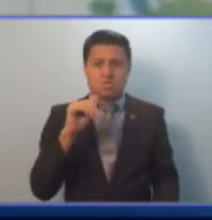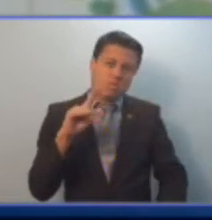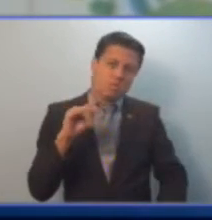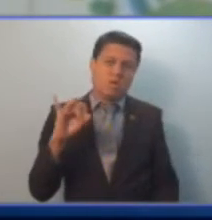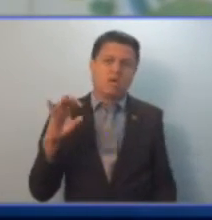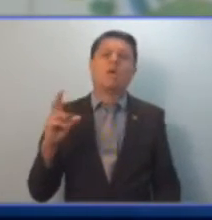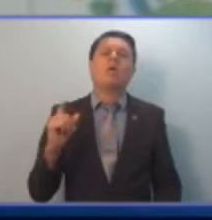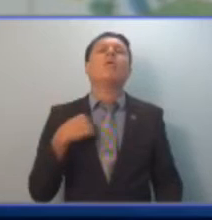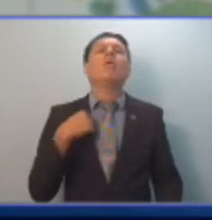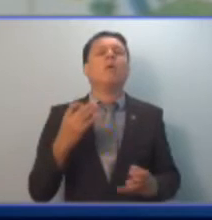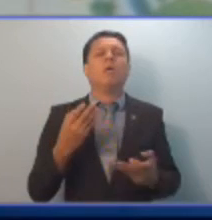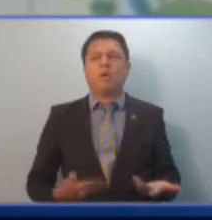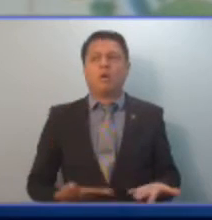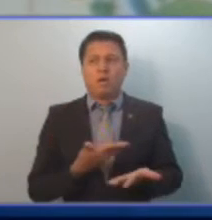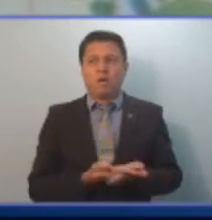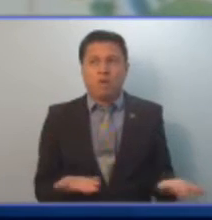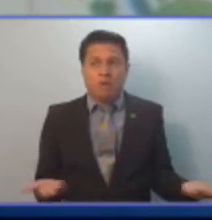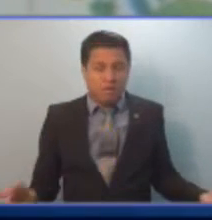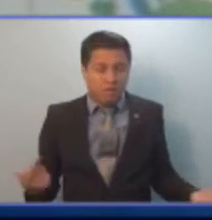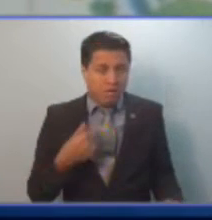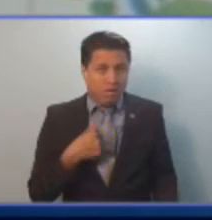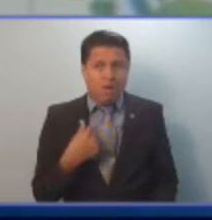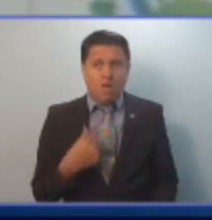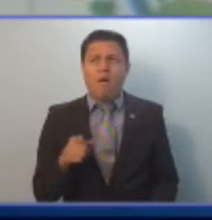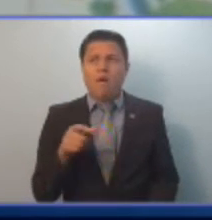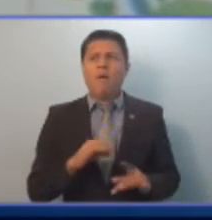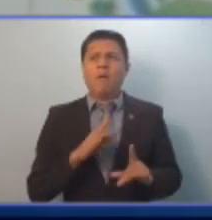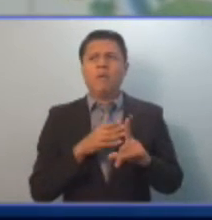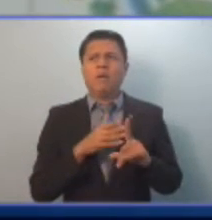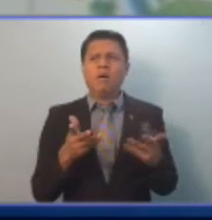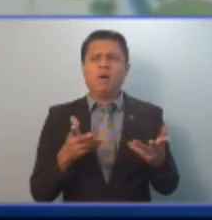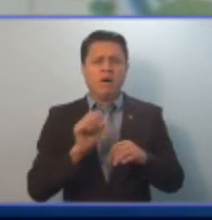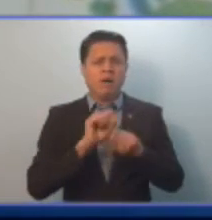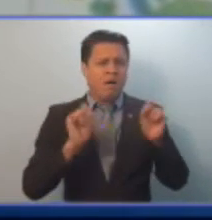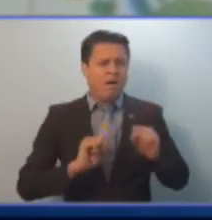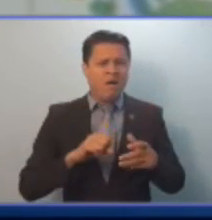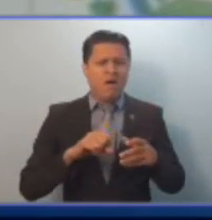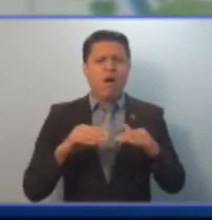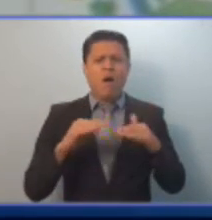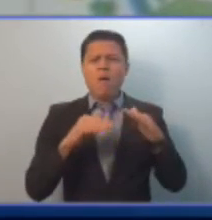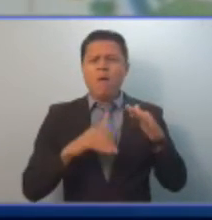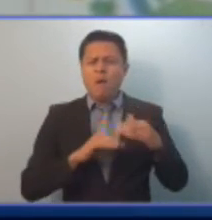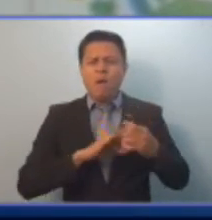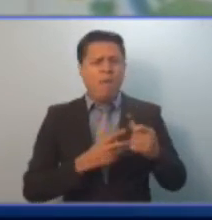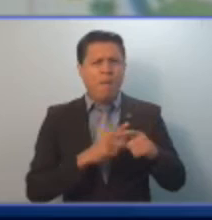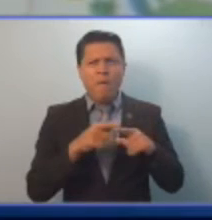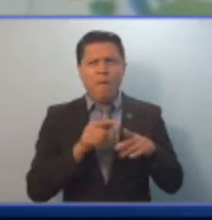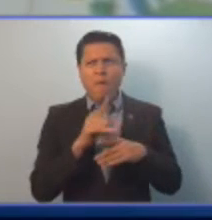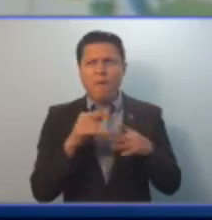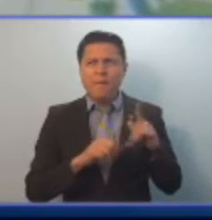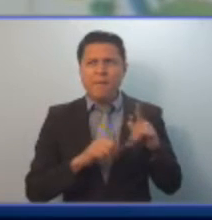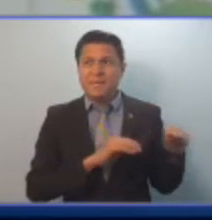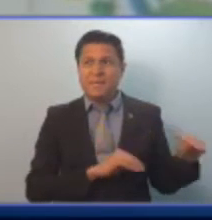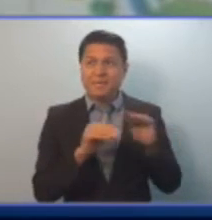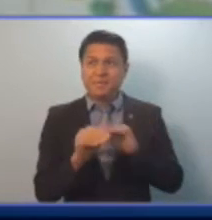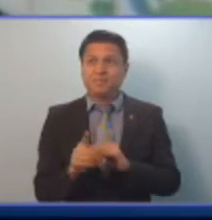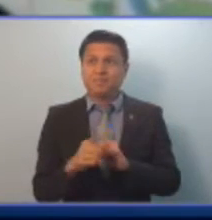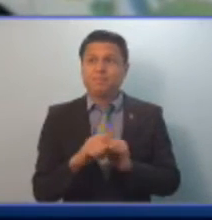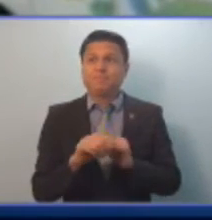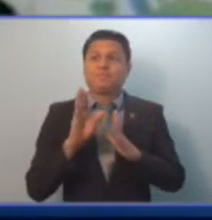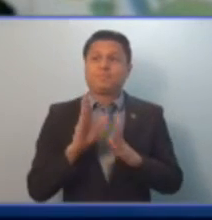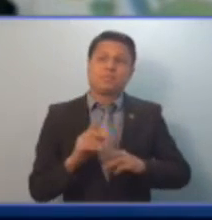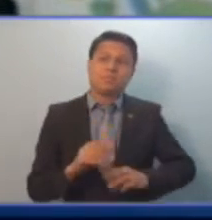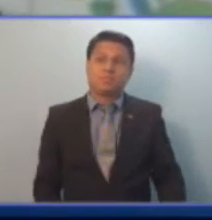quiero juzgar. Entonces eso debilita el quehacer de un juez. Si